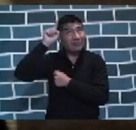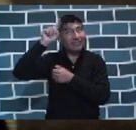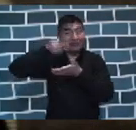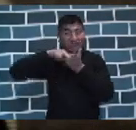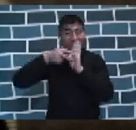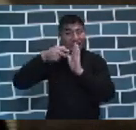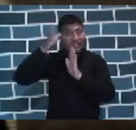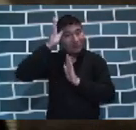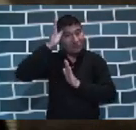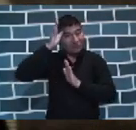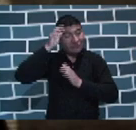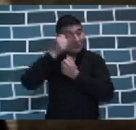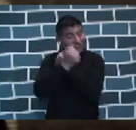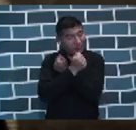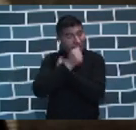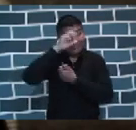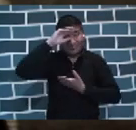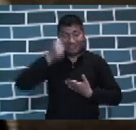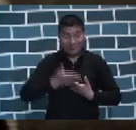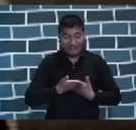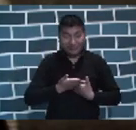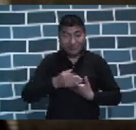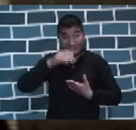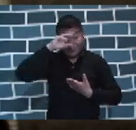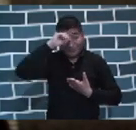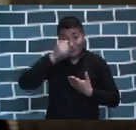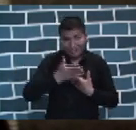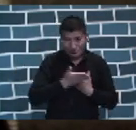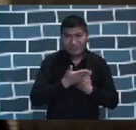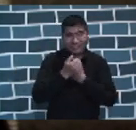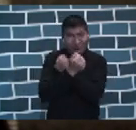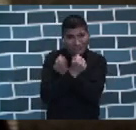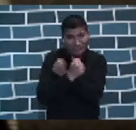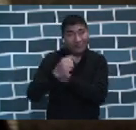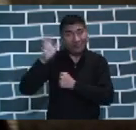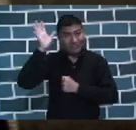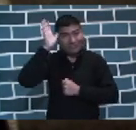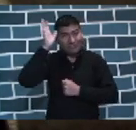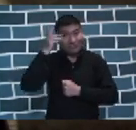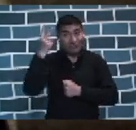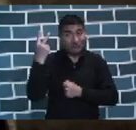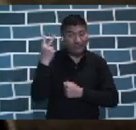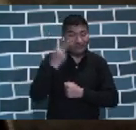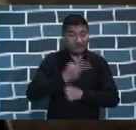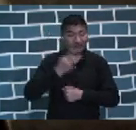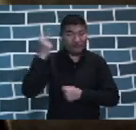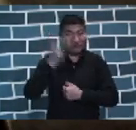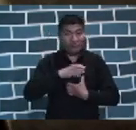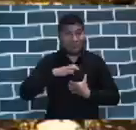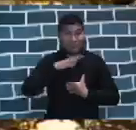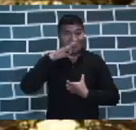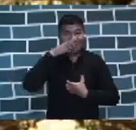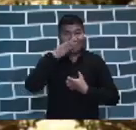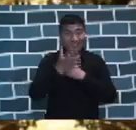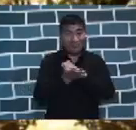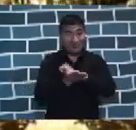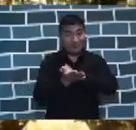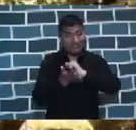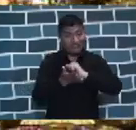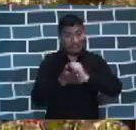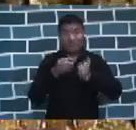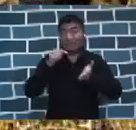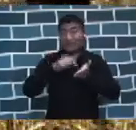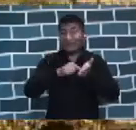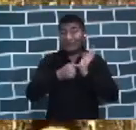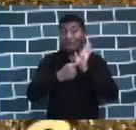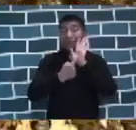que ama al hijo del hijo que ama al padre y de este amor mutuo que es espíritu santo esto